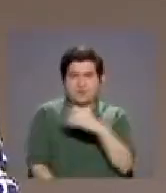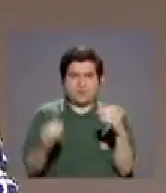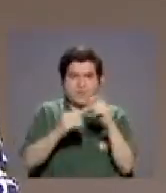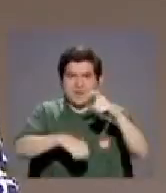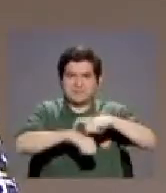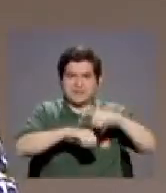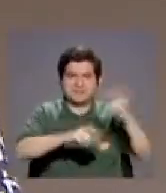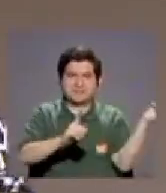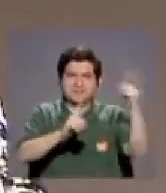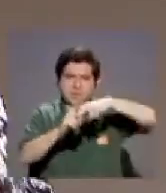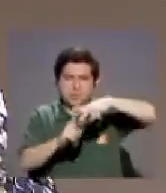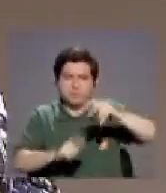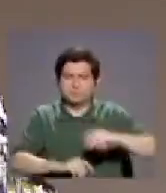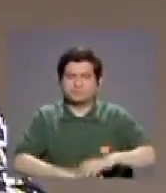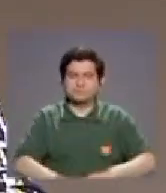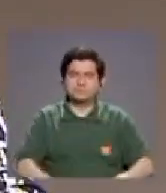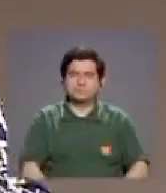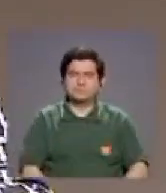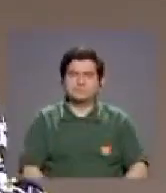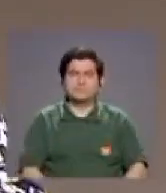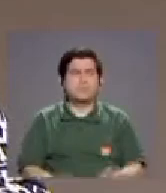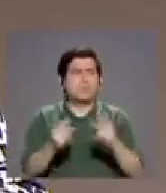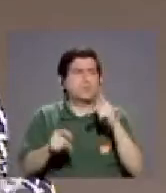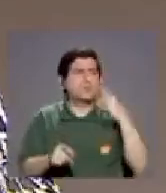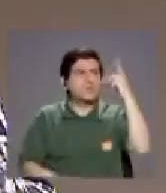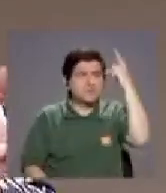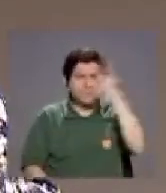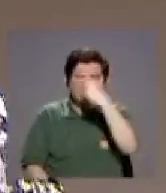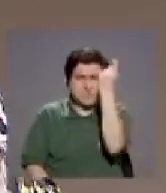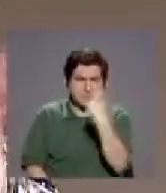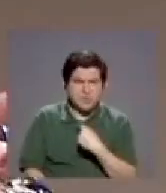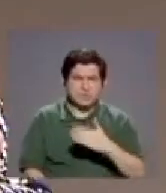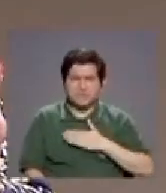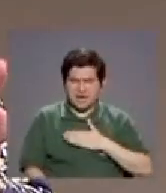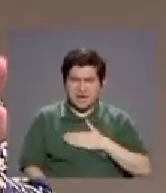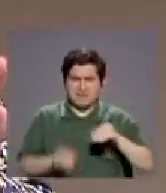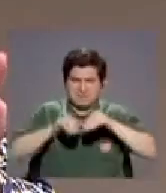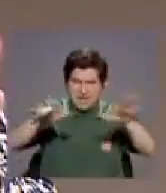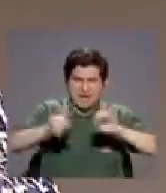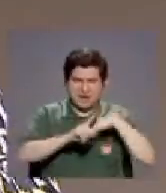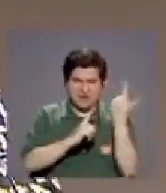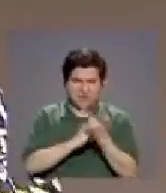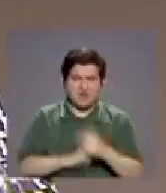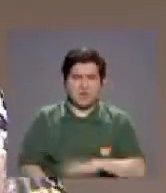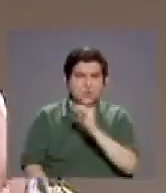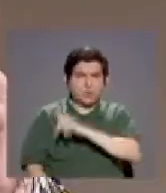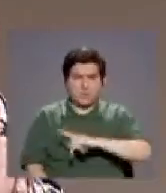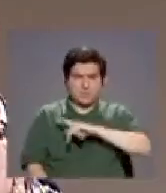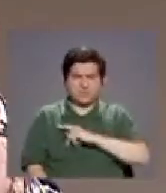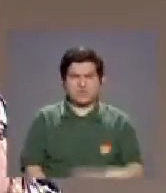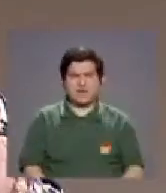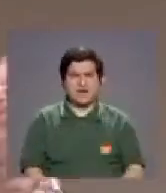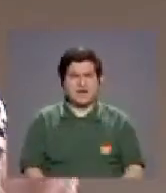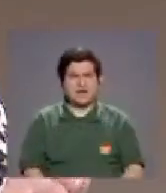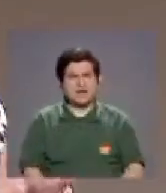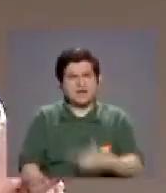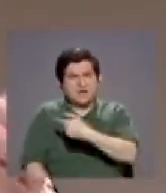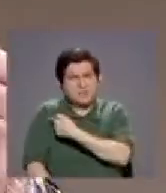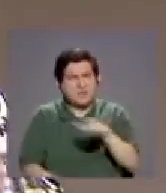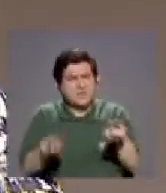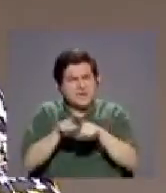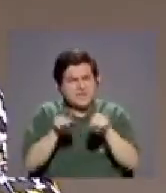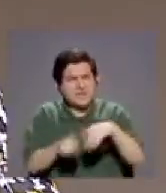ser aplicada. Muchos padres me preguntan en mis redes o personalmente si no se deberían estar vacunando también los